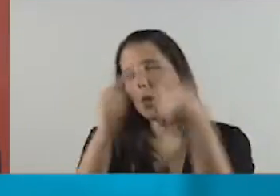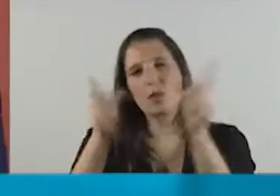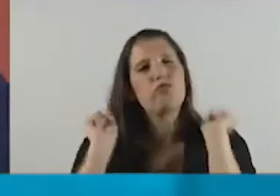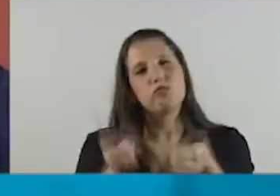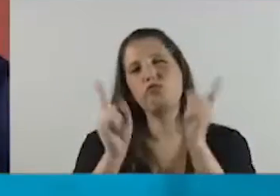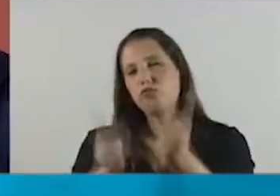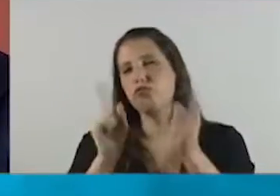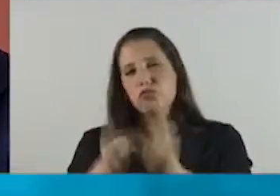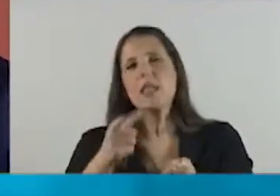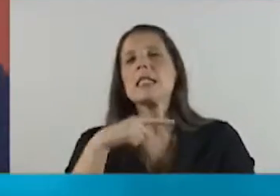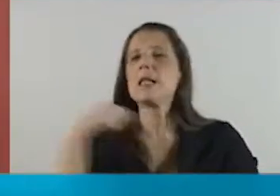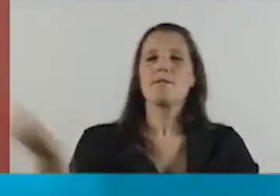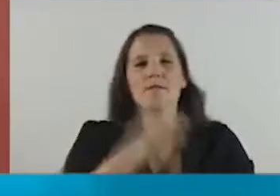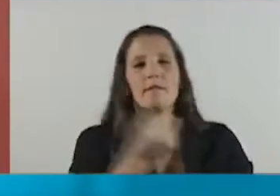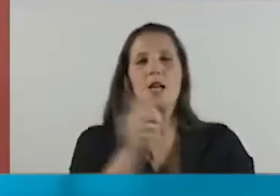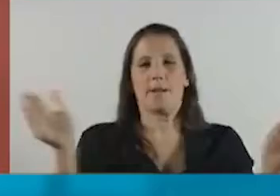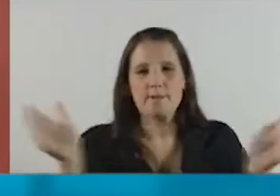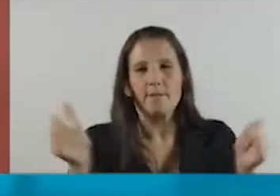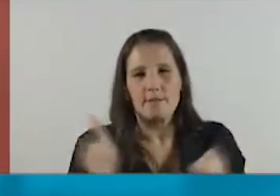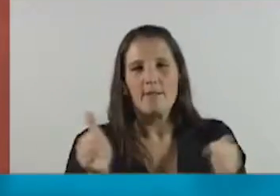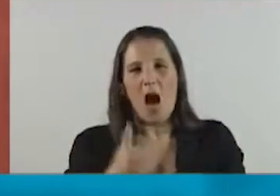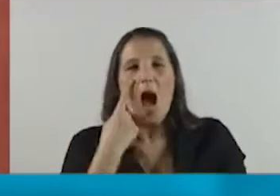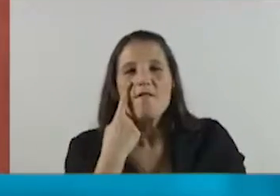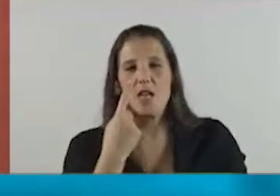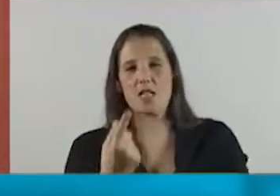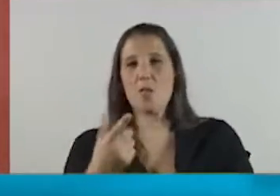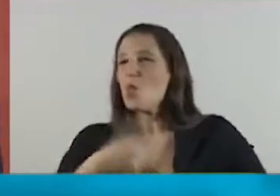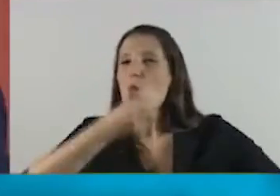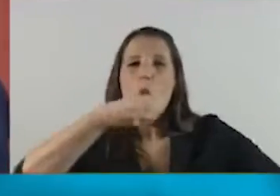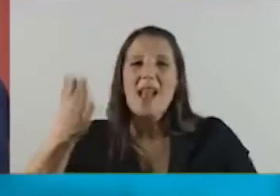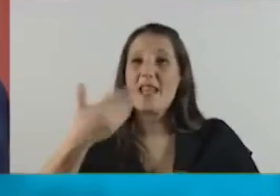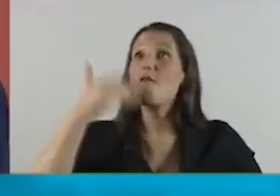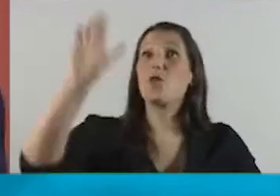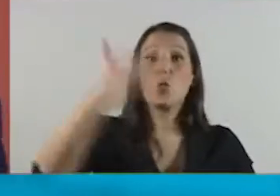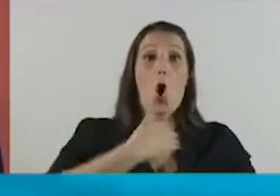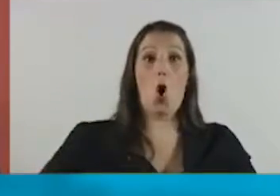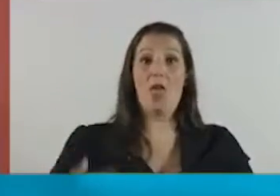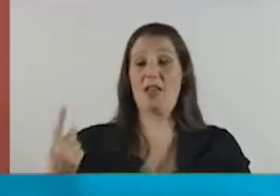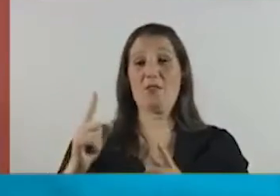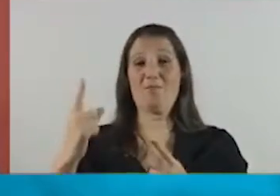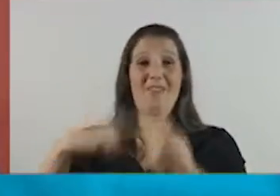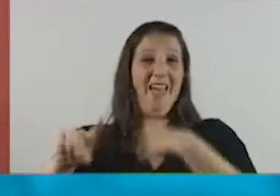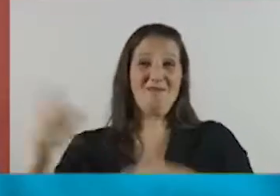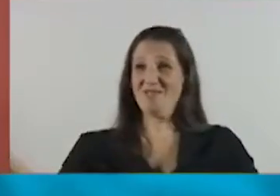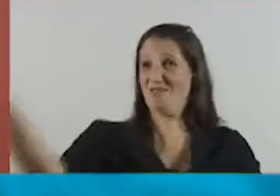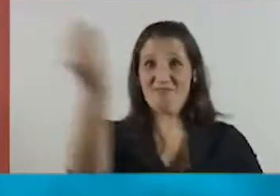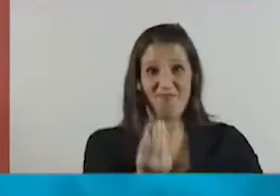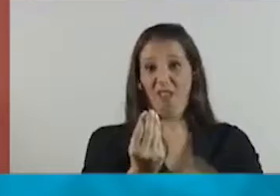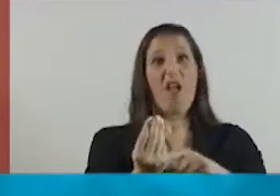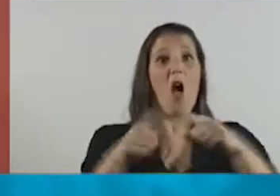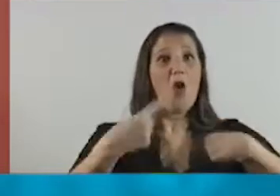cimientos listos para que venga quien venga pueda continuar este camino hasta cumplir